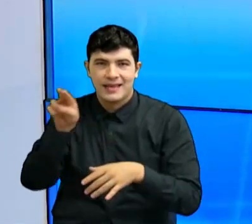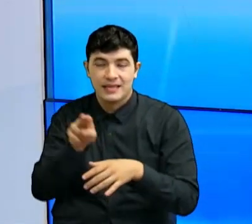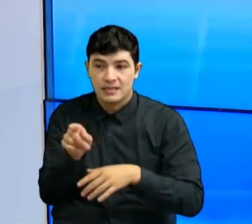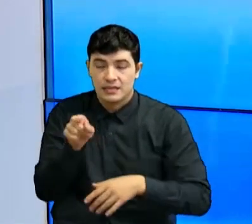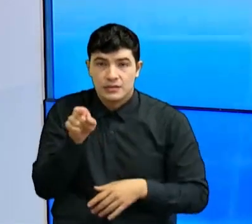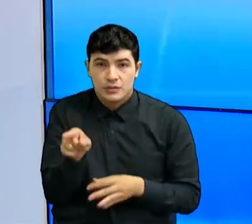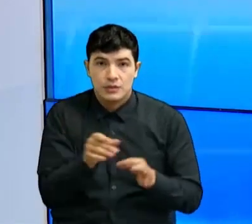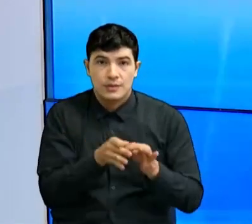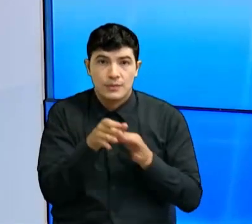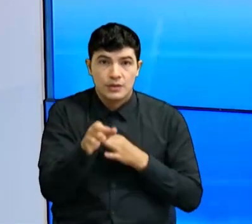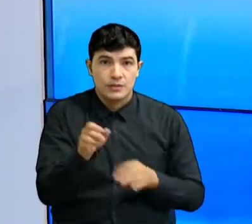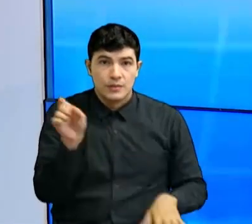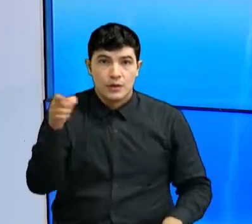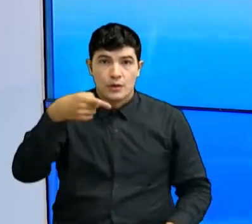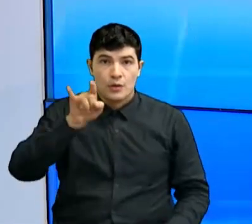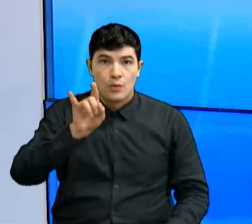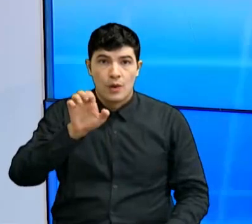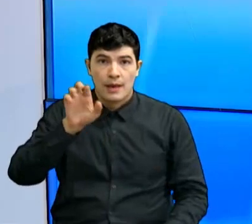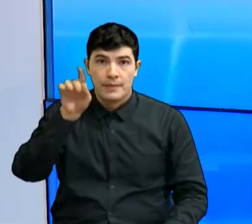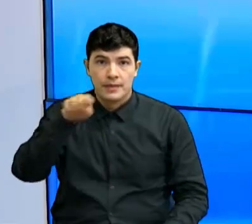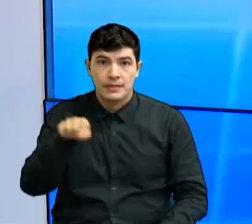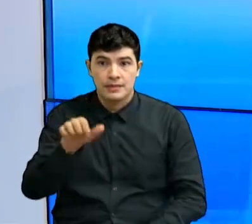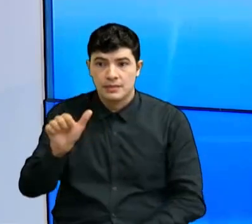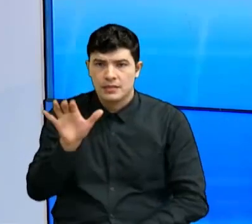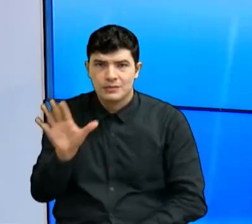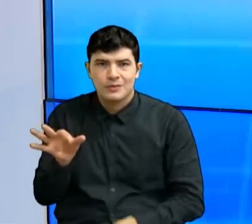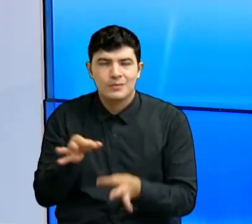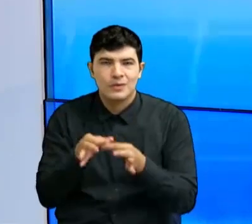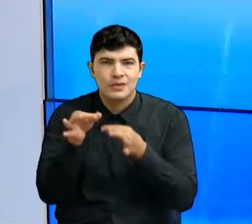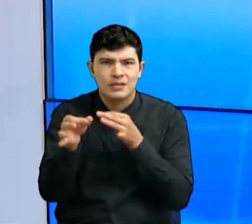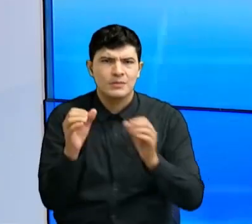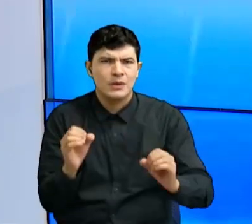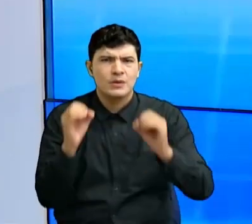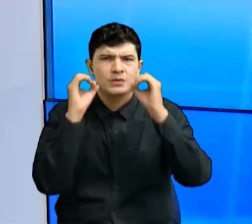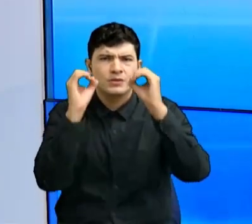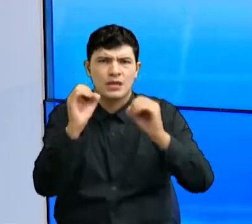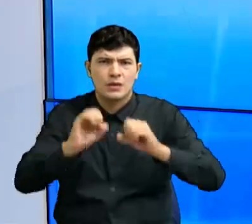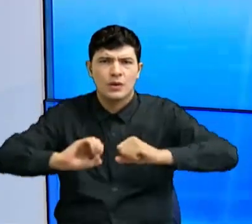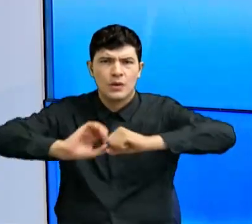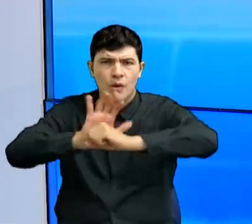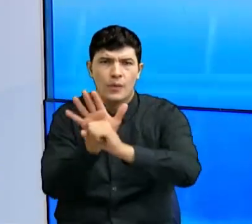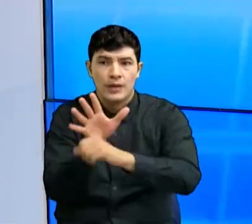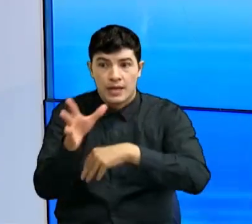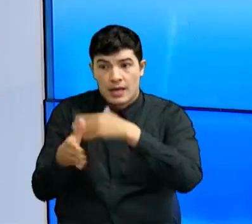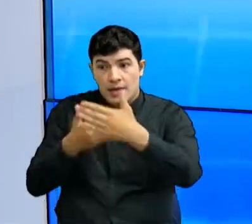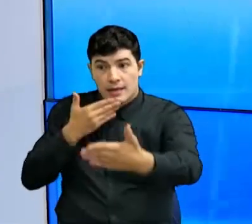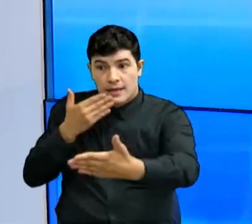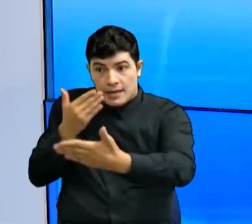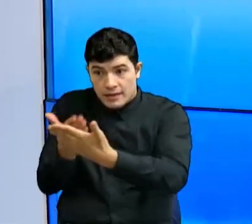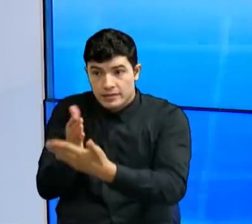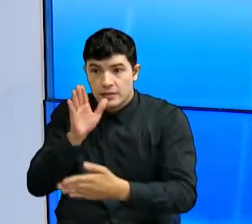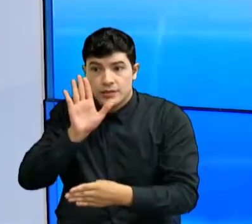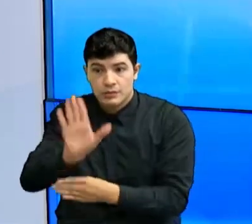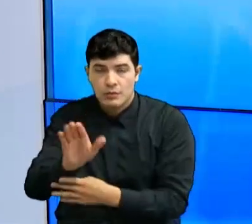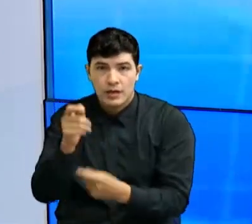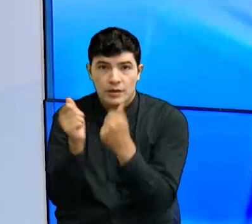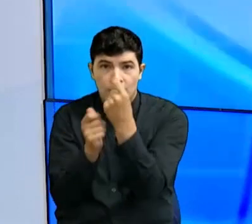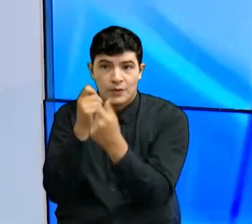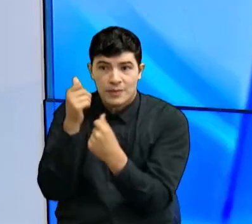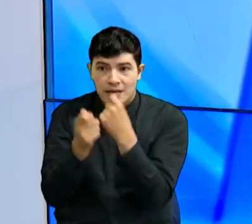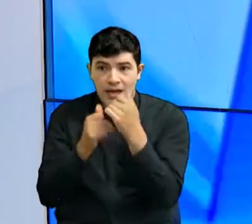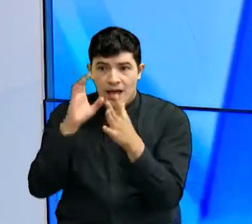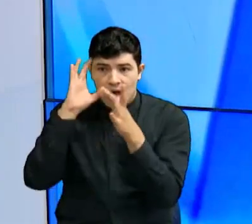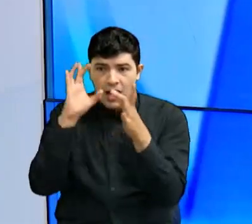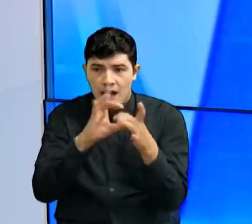municipio de Huepcha, que es uno de los municipios considerados no COVID en el departamento de Santander y que gracias a esto su economía, que está basada en el